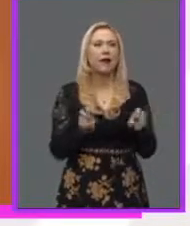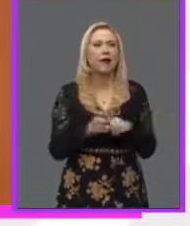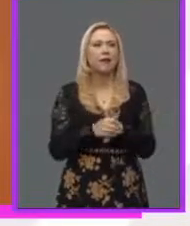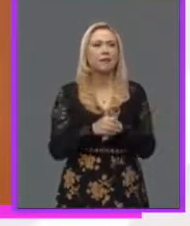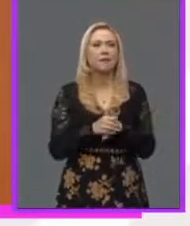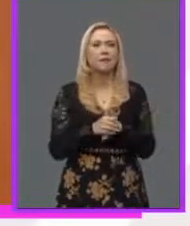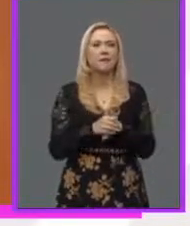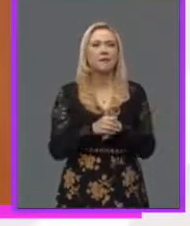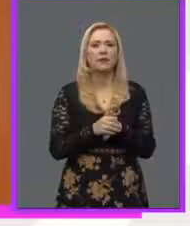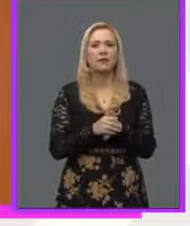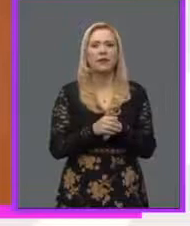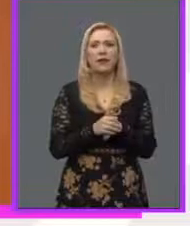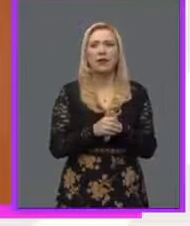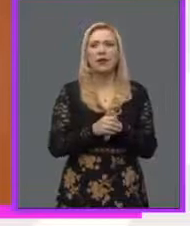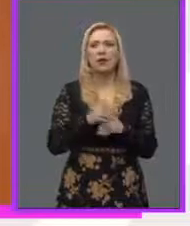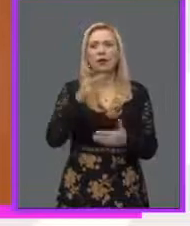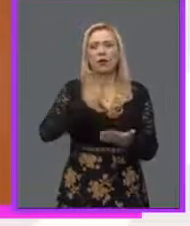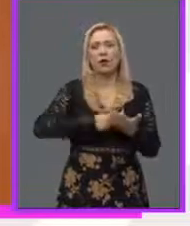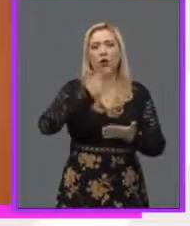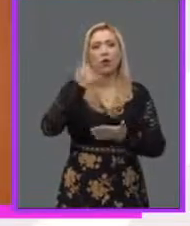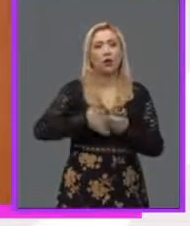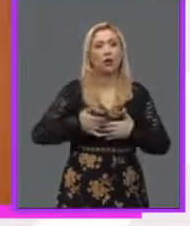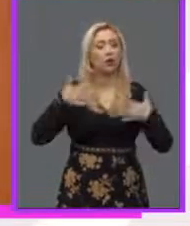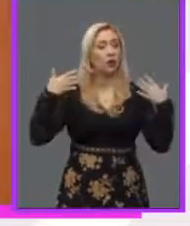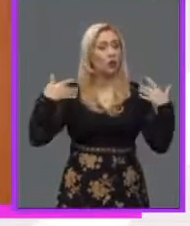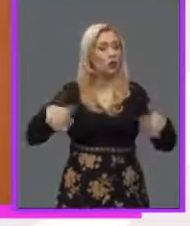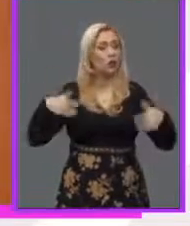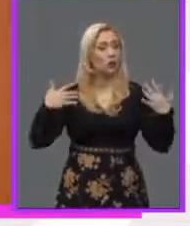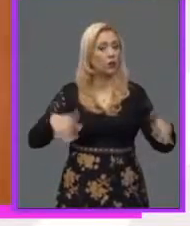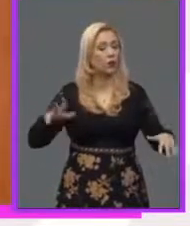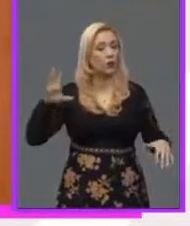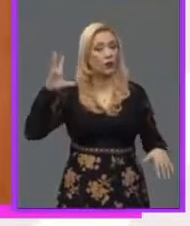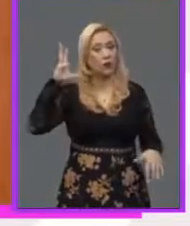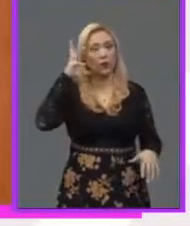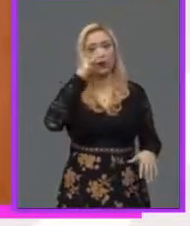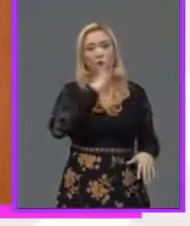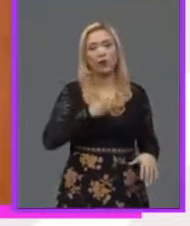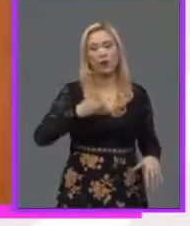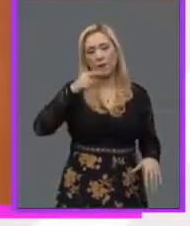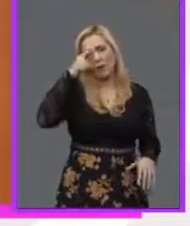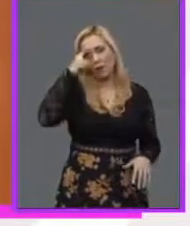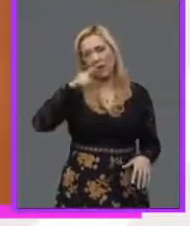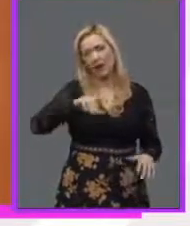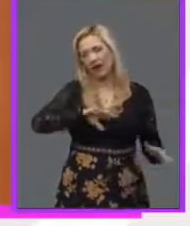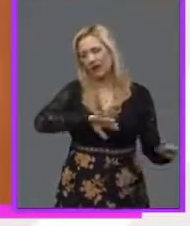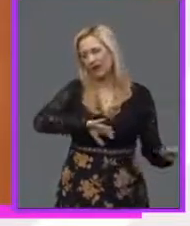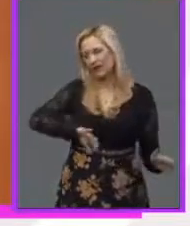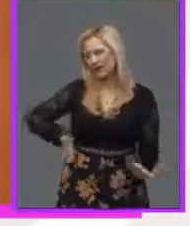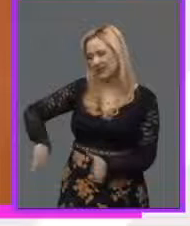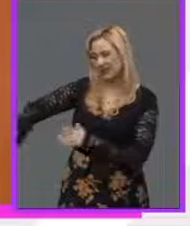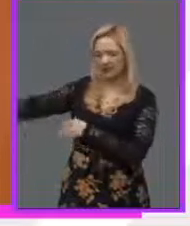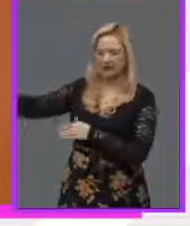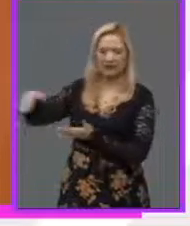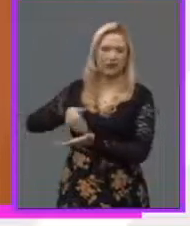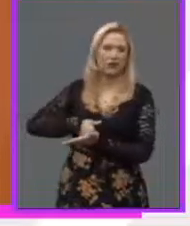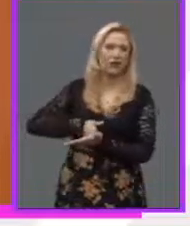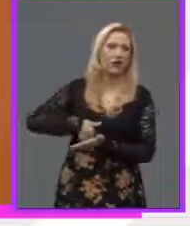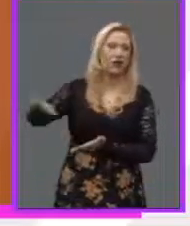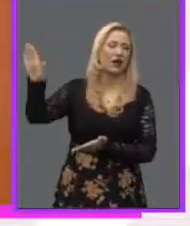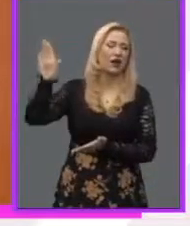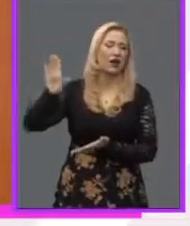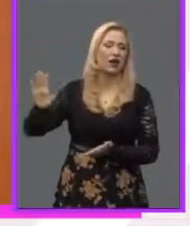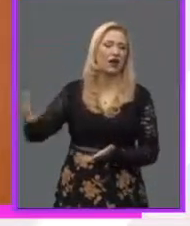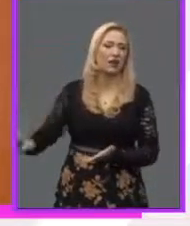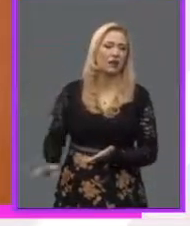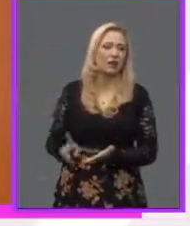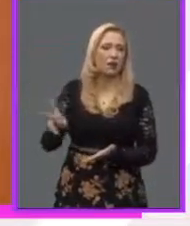tema, digamos, estos grandes proyectos que desplazan a las comunidades y justo tiene que ver